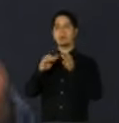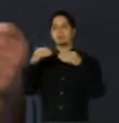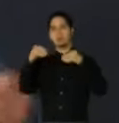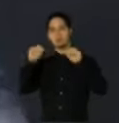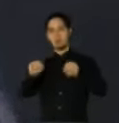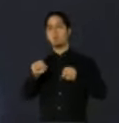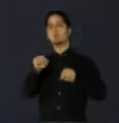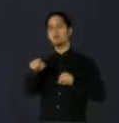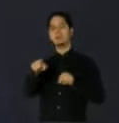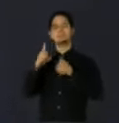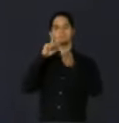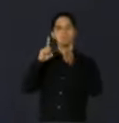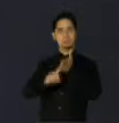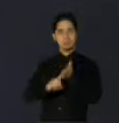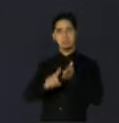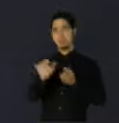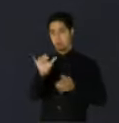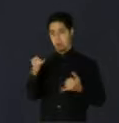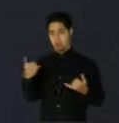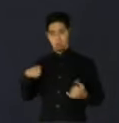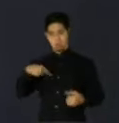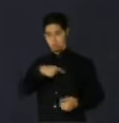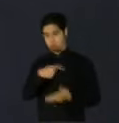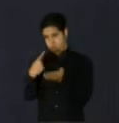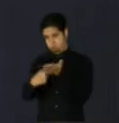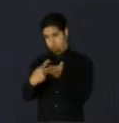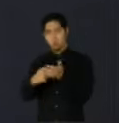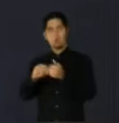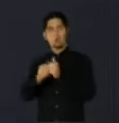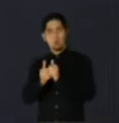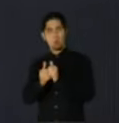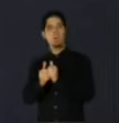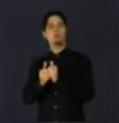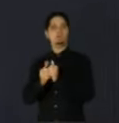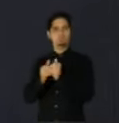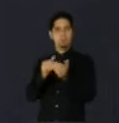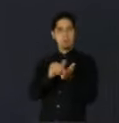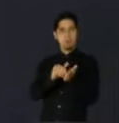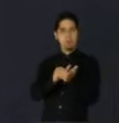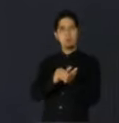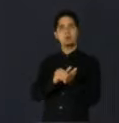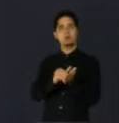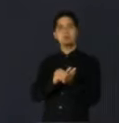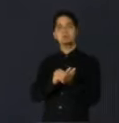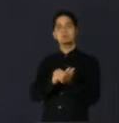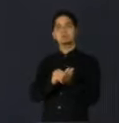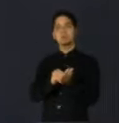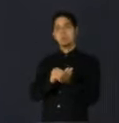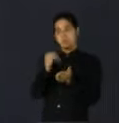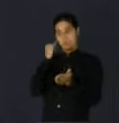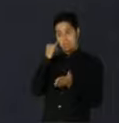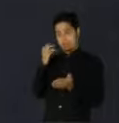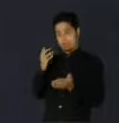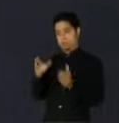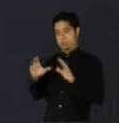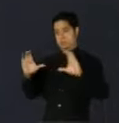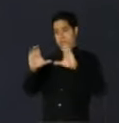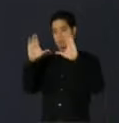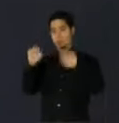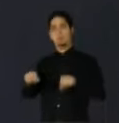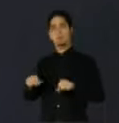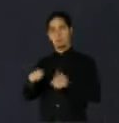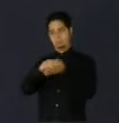estamos discutiendo en este momento en el departamento es en qué medida los médicos, en la ausencia de un tecnólogo médico, si en el certificado CLIA la pueden hacer como